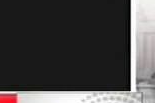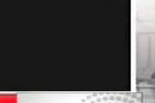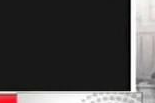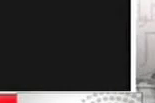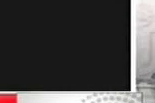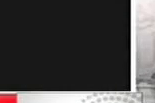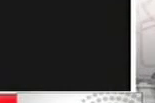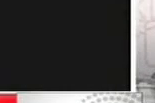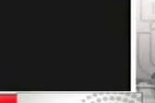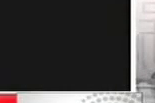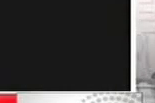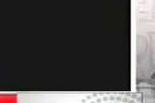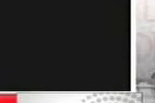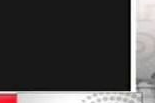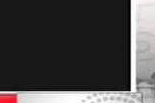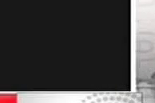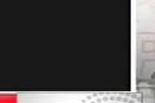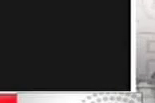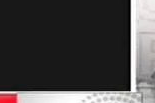cambios.